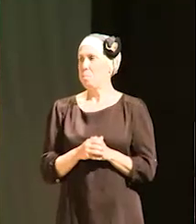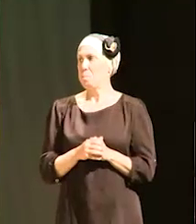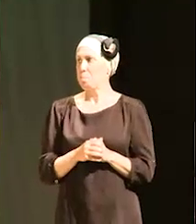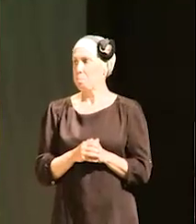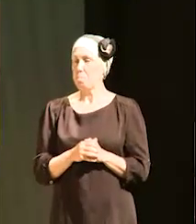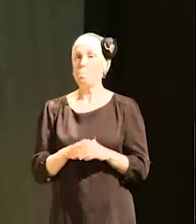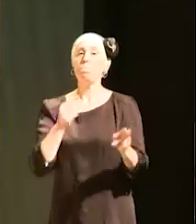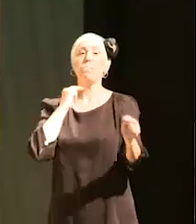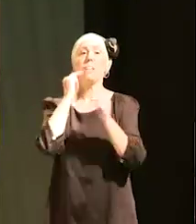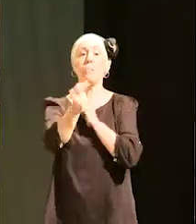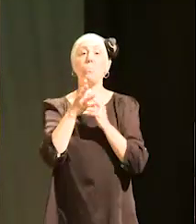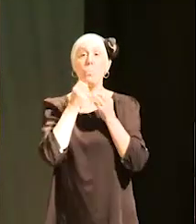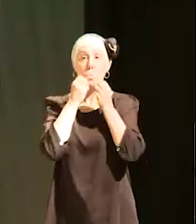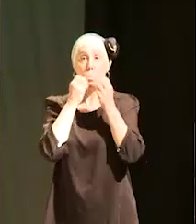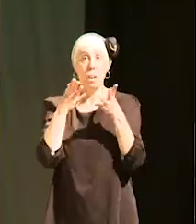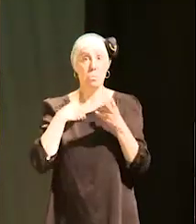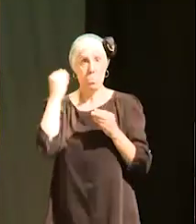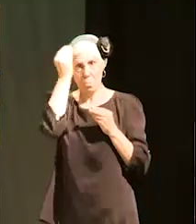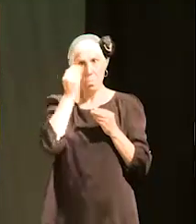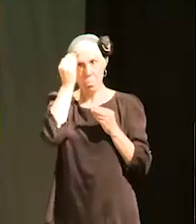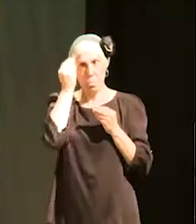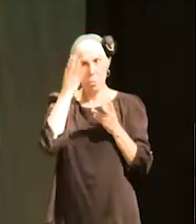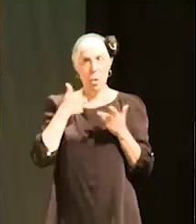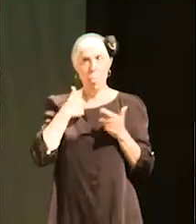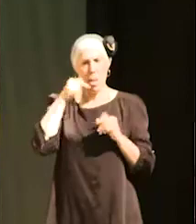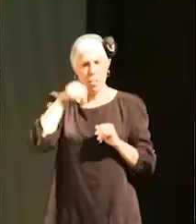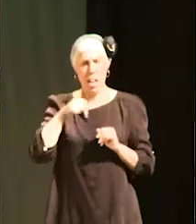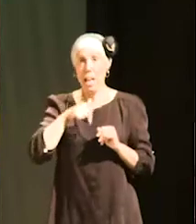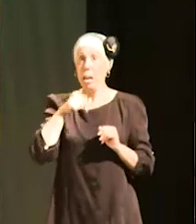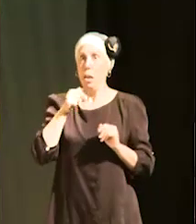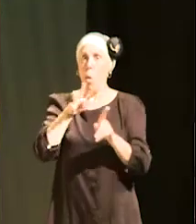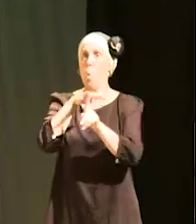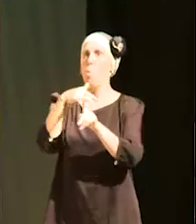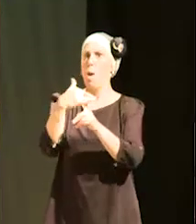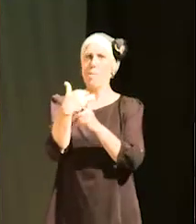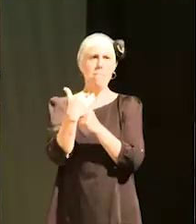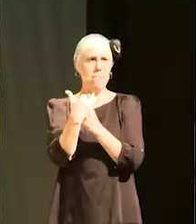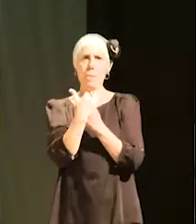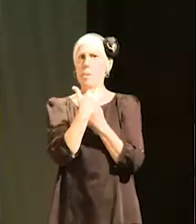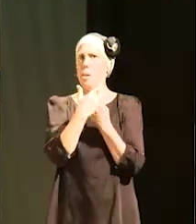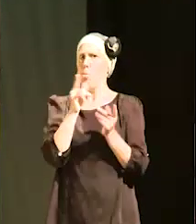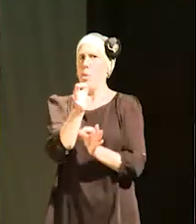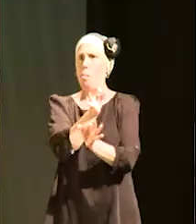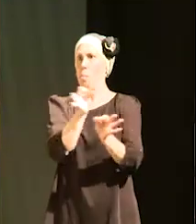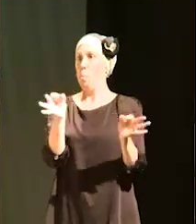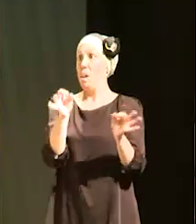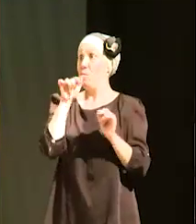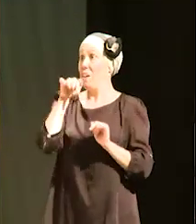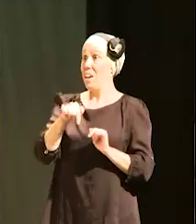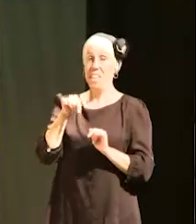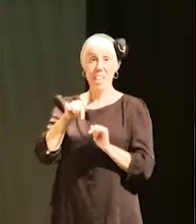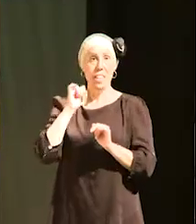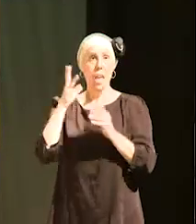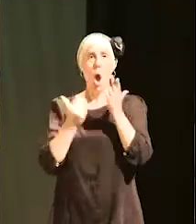yo creo que lo primero que aquí es un contexto bien propicio en estas jornadas son el